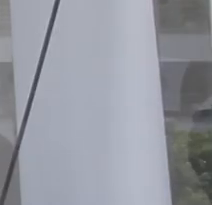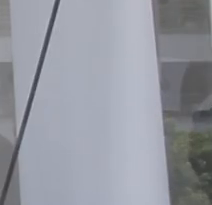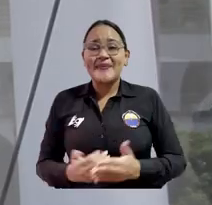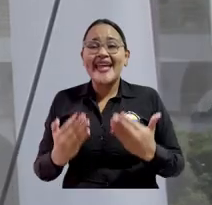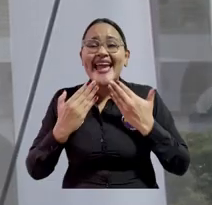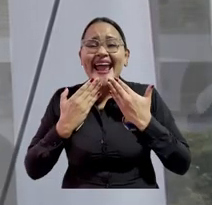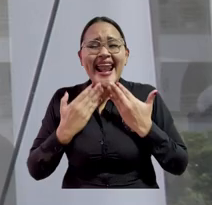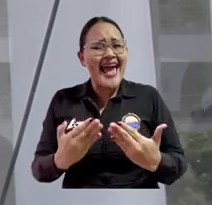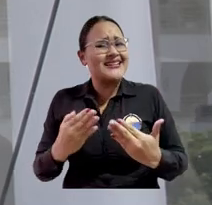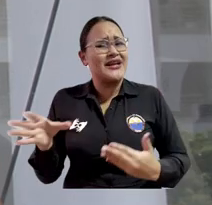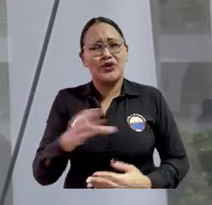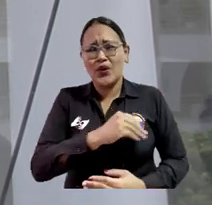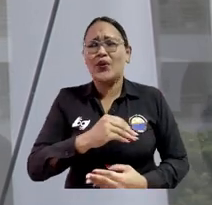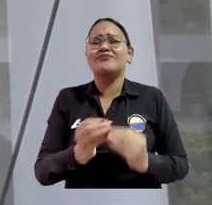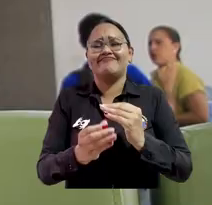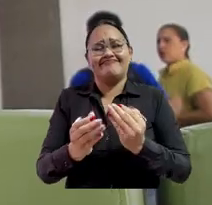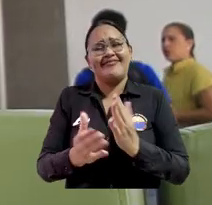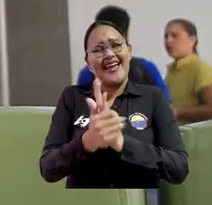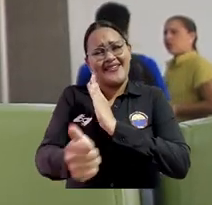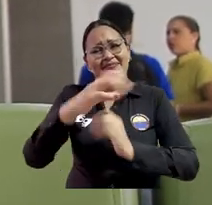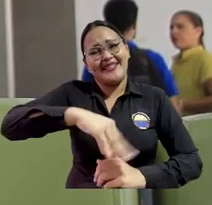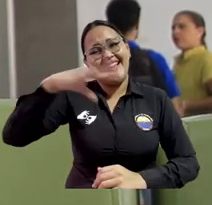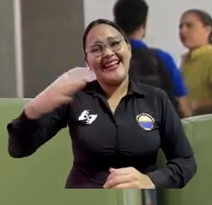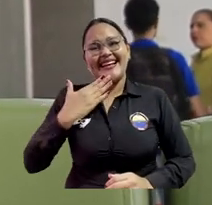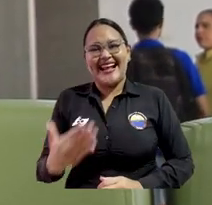Y muchas gracias por todo, gracias a Talento Magdalena.